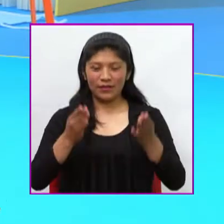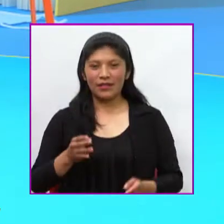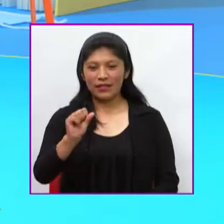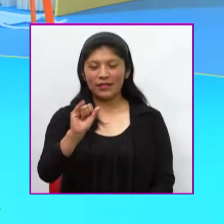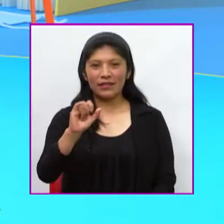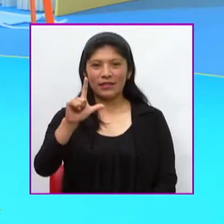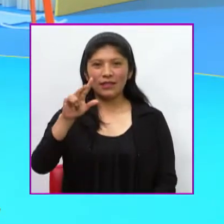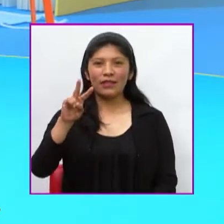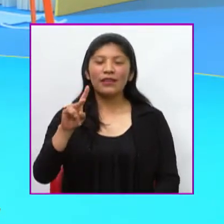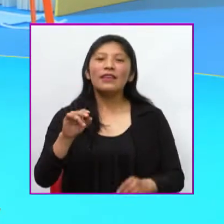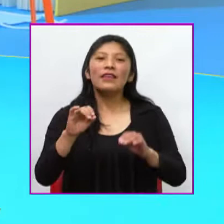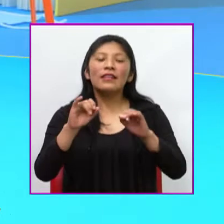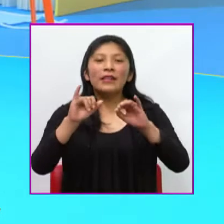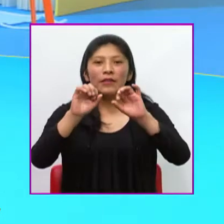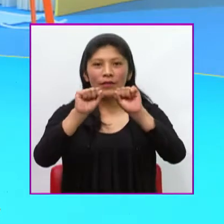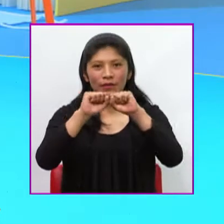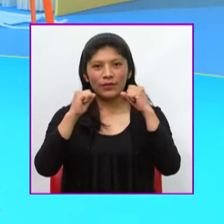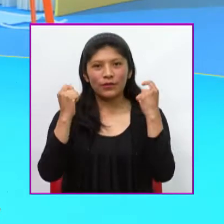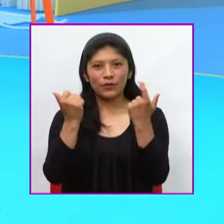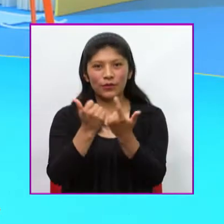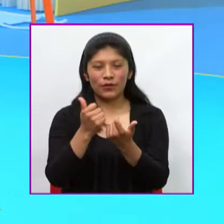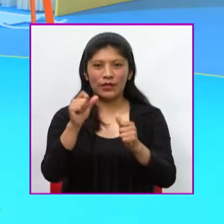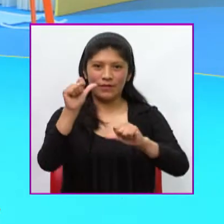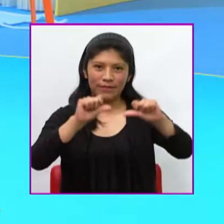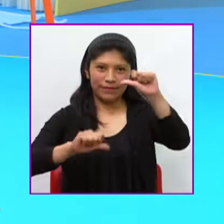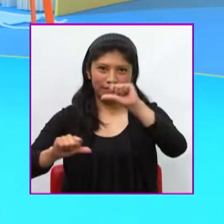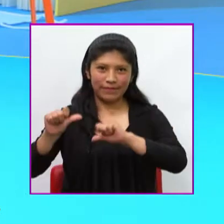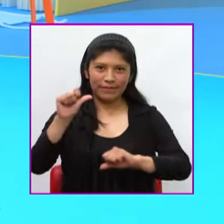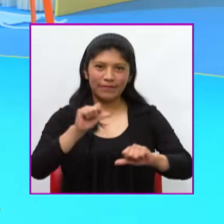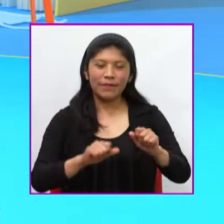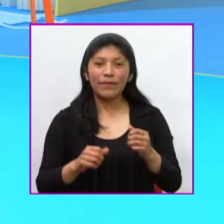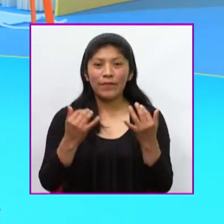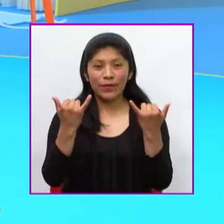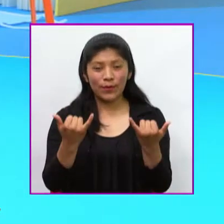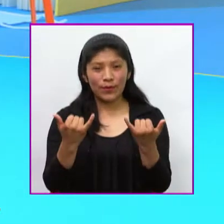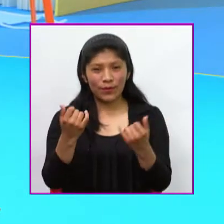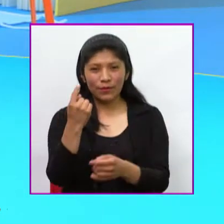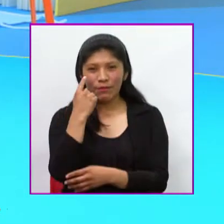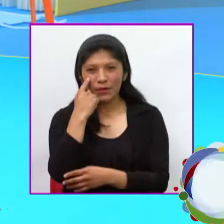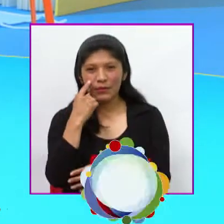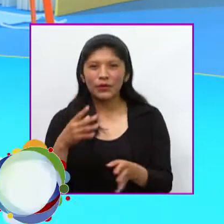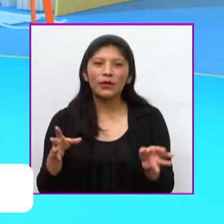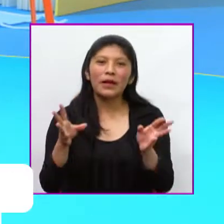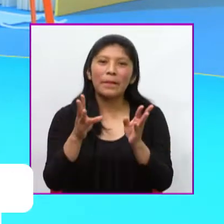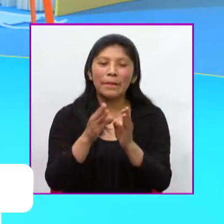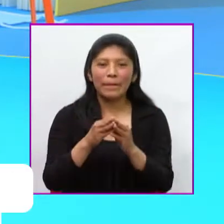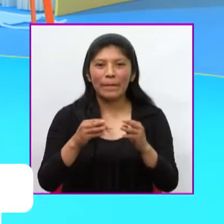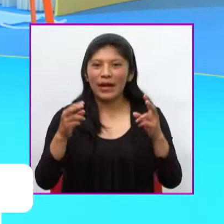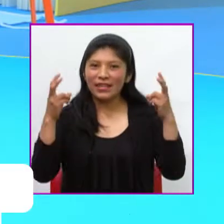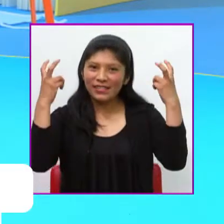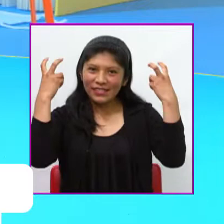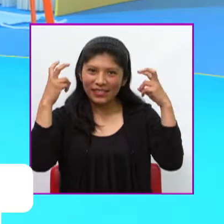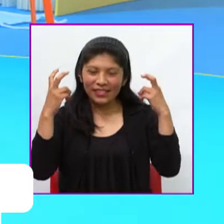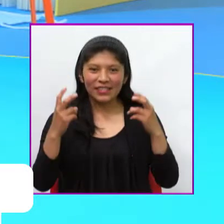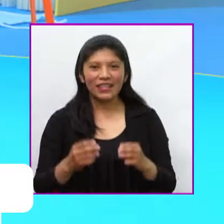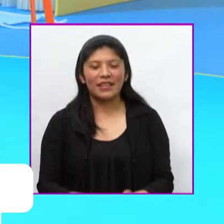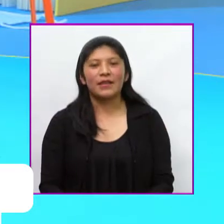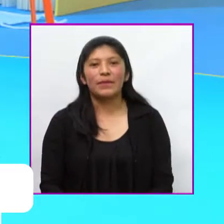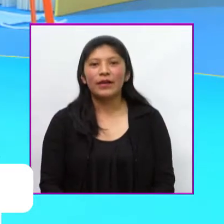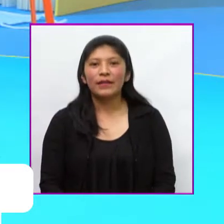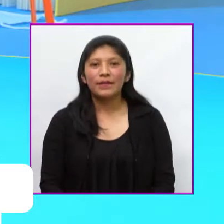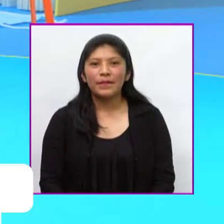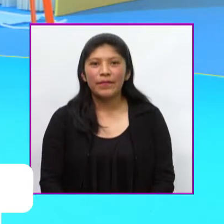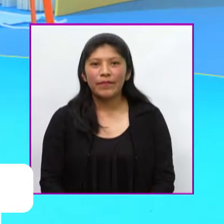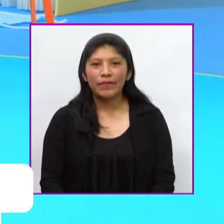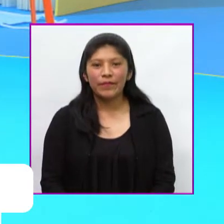de Ciencias Sociales. El día de hoy conoceremos más y aprenderemos mucho más acerca del